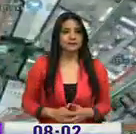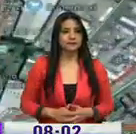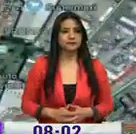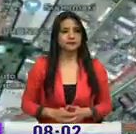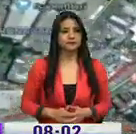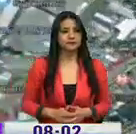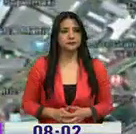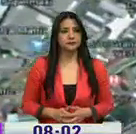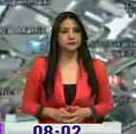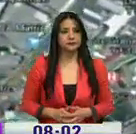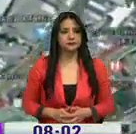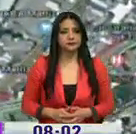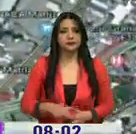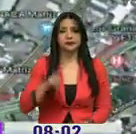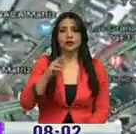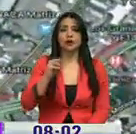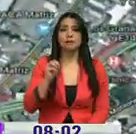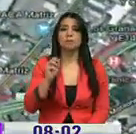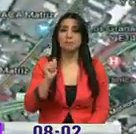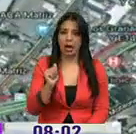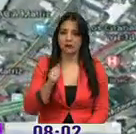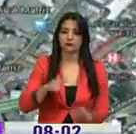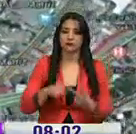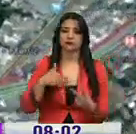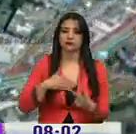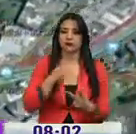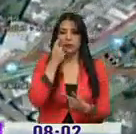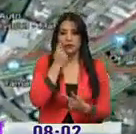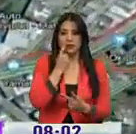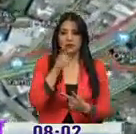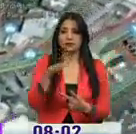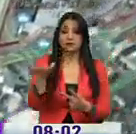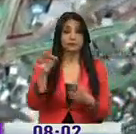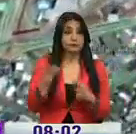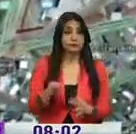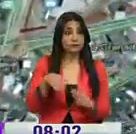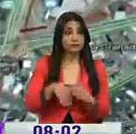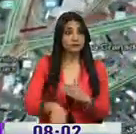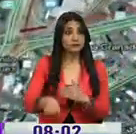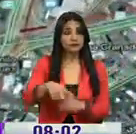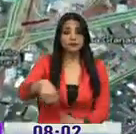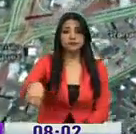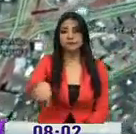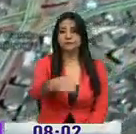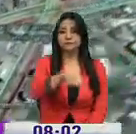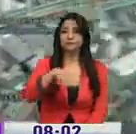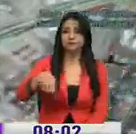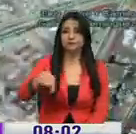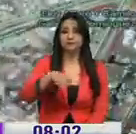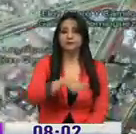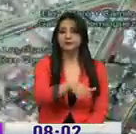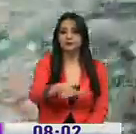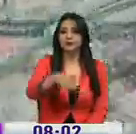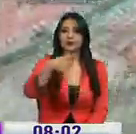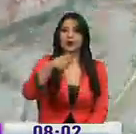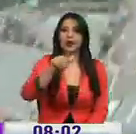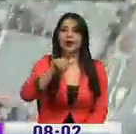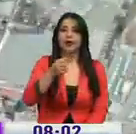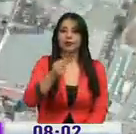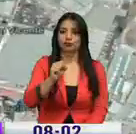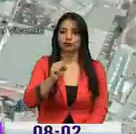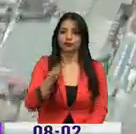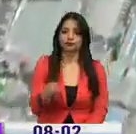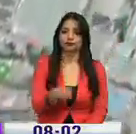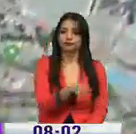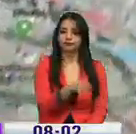es la Luis Román, la Simón Bolívar, este es el puente justamente, o el redondel, justamente hacia Los Granados, y de Los